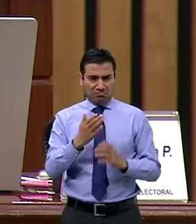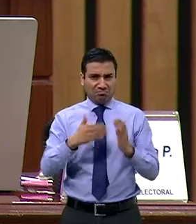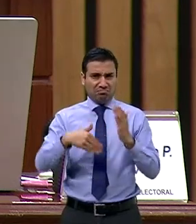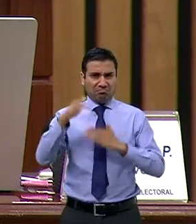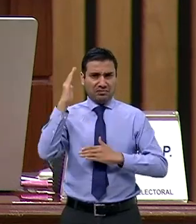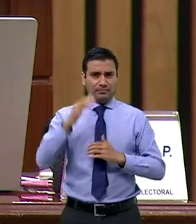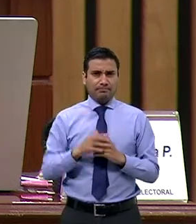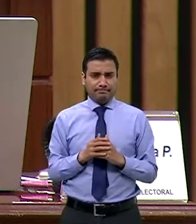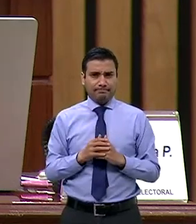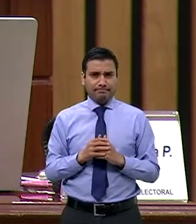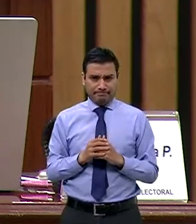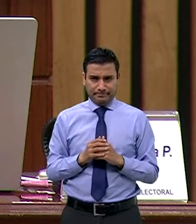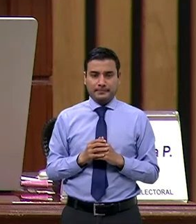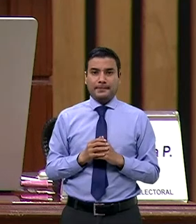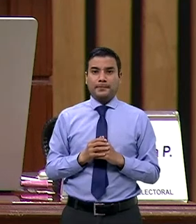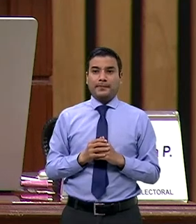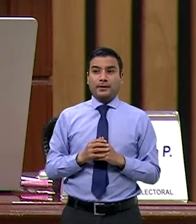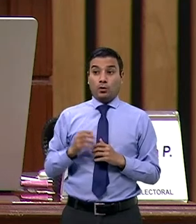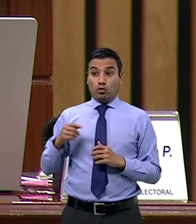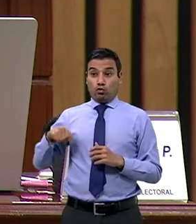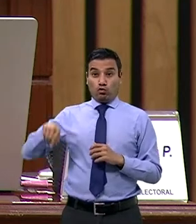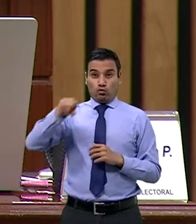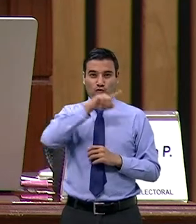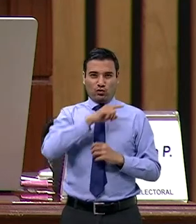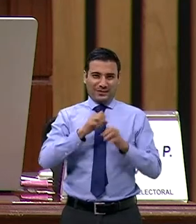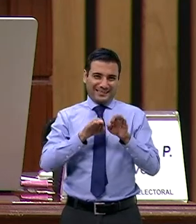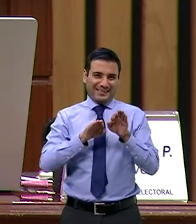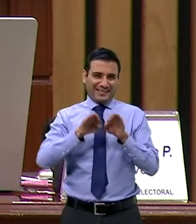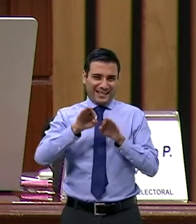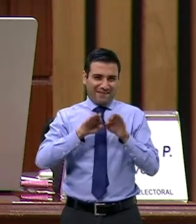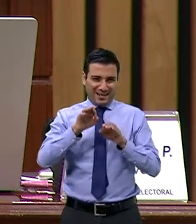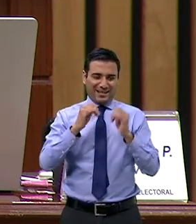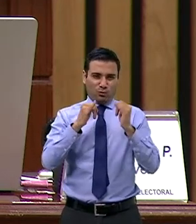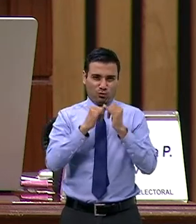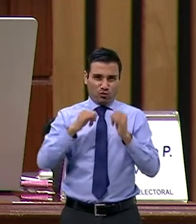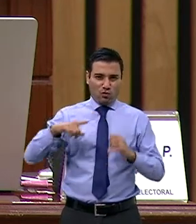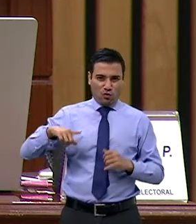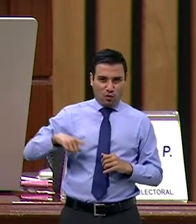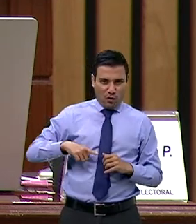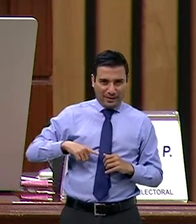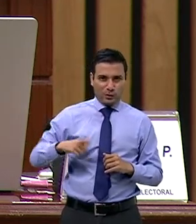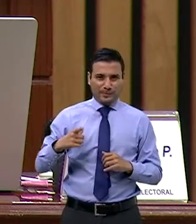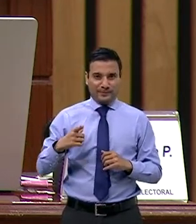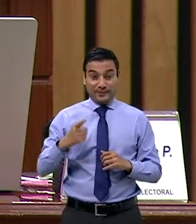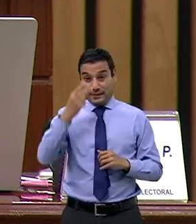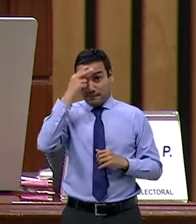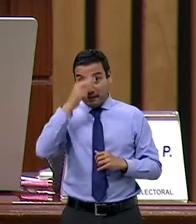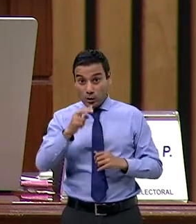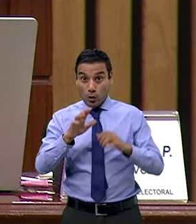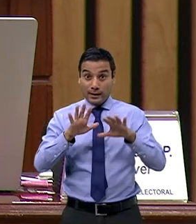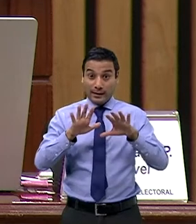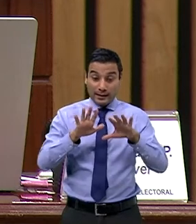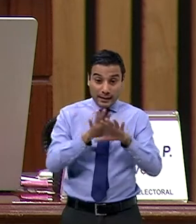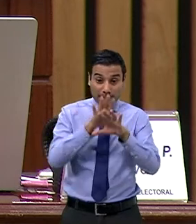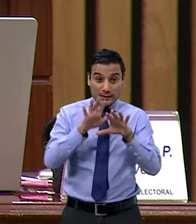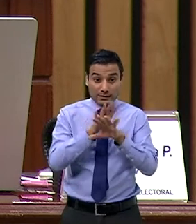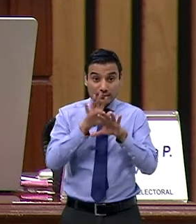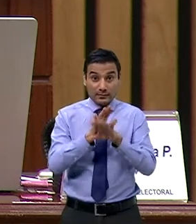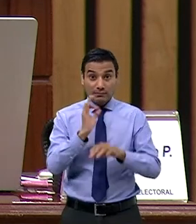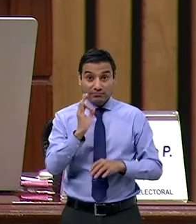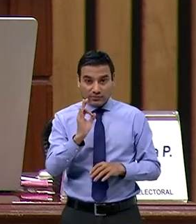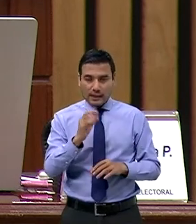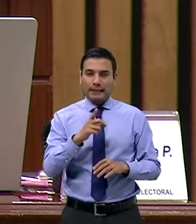quienes trabajamos en las instituciones del estado mexicano sabemos que para concretar los cambios que requiere el país es fundamental que la ciudadanía